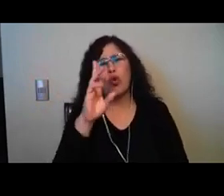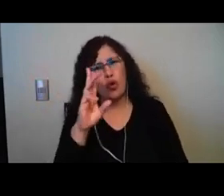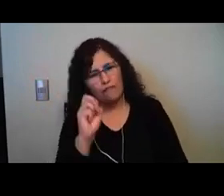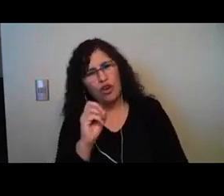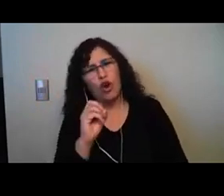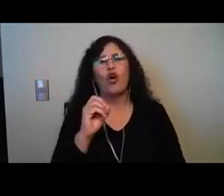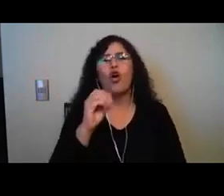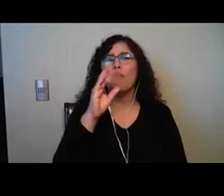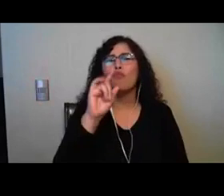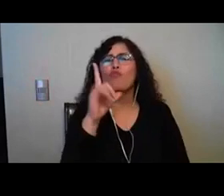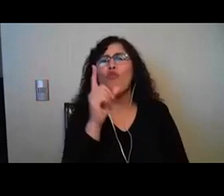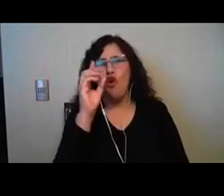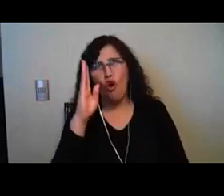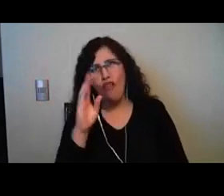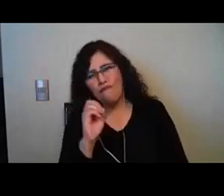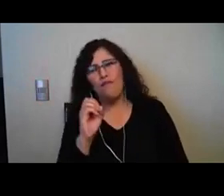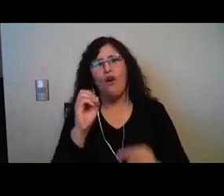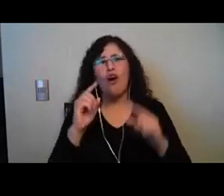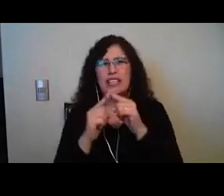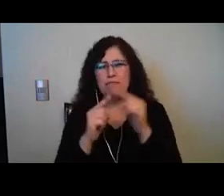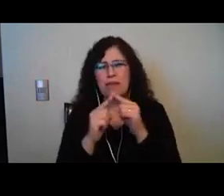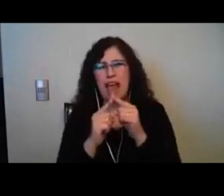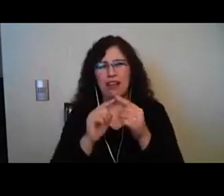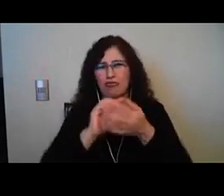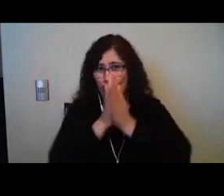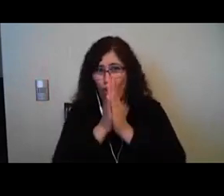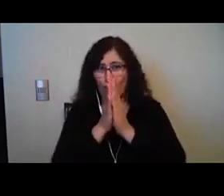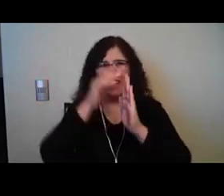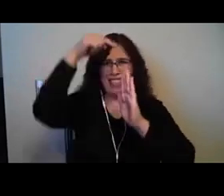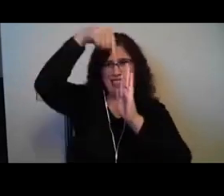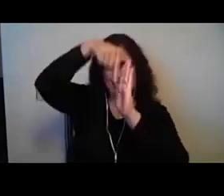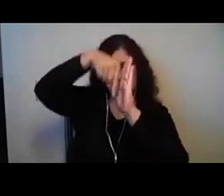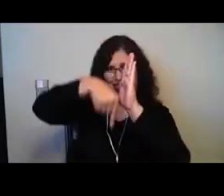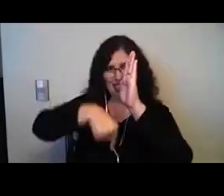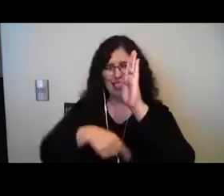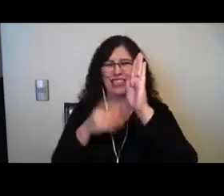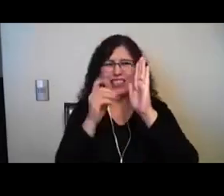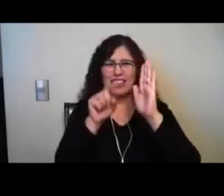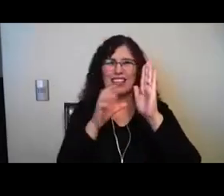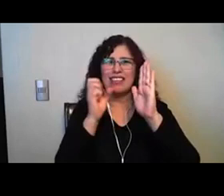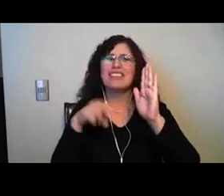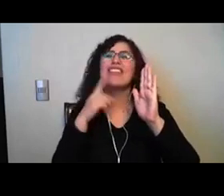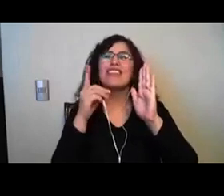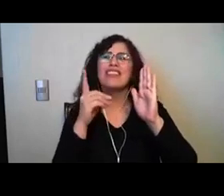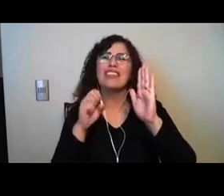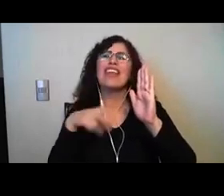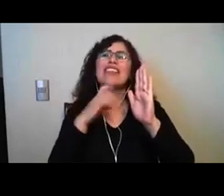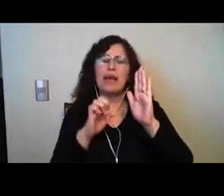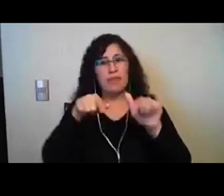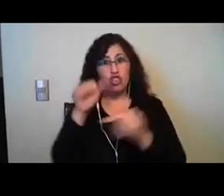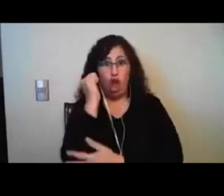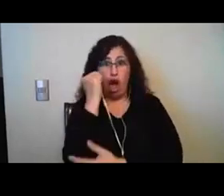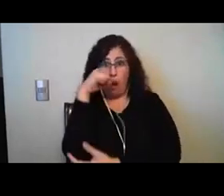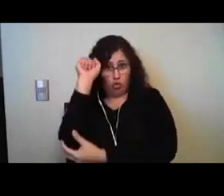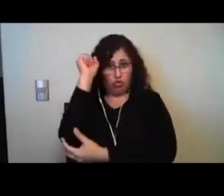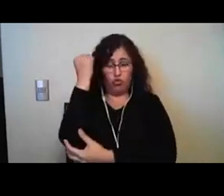espinal, ¿ya? Que son tractos descendentes que lo que hacen es regular la postura,